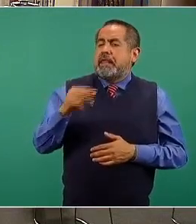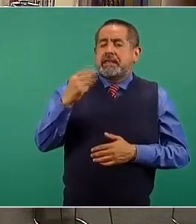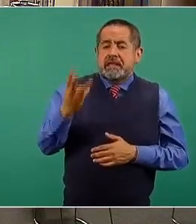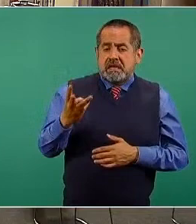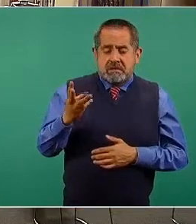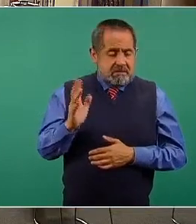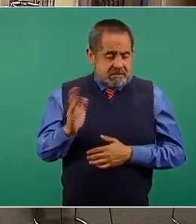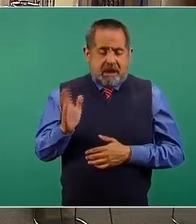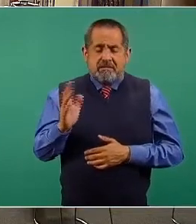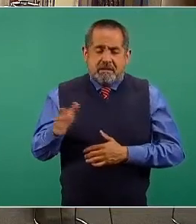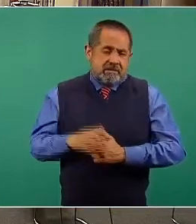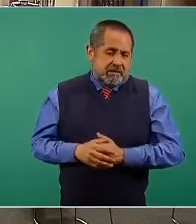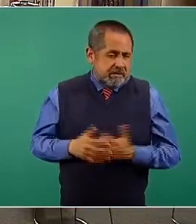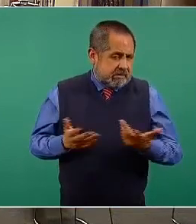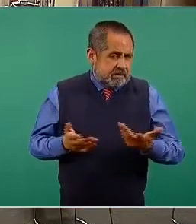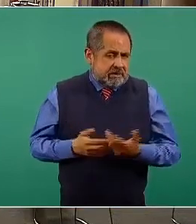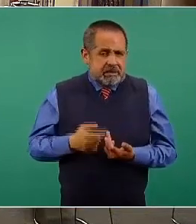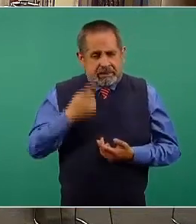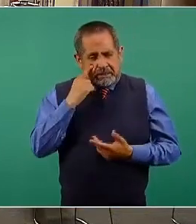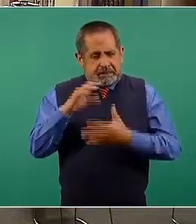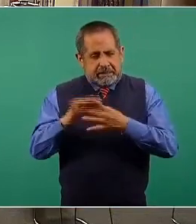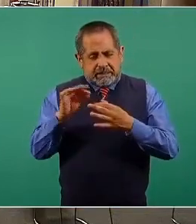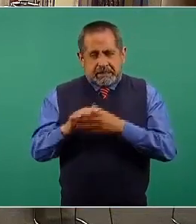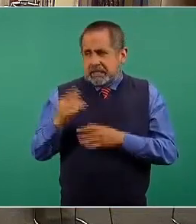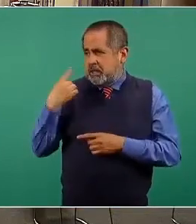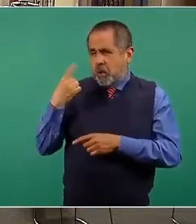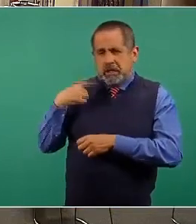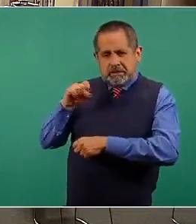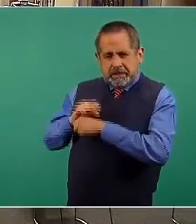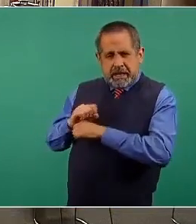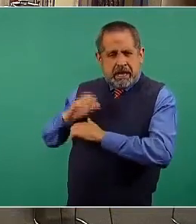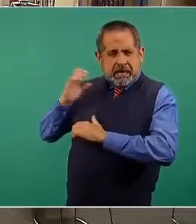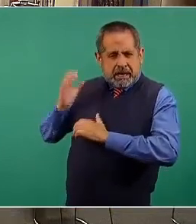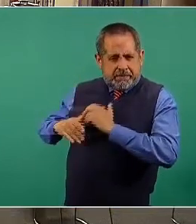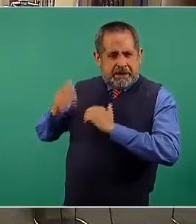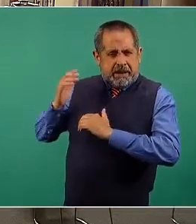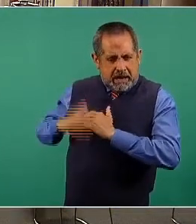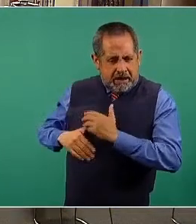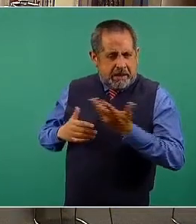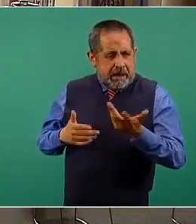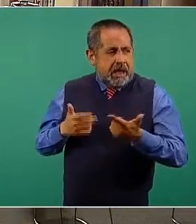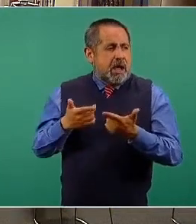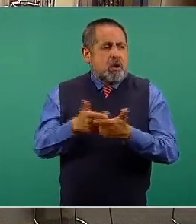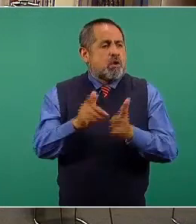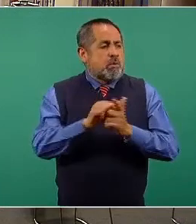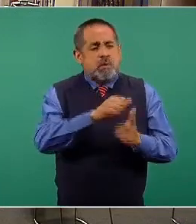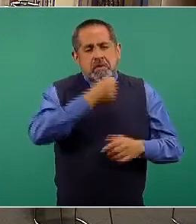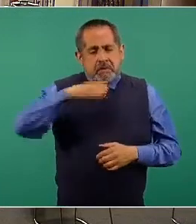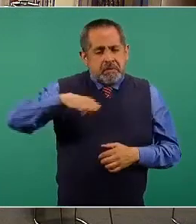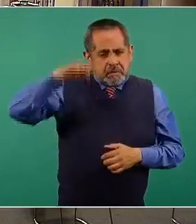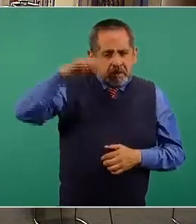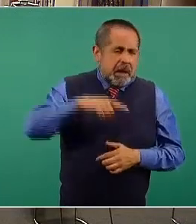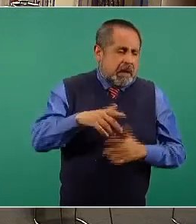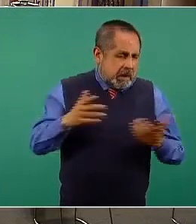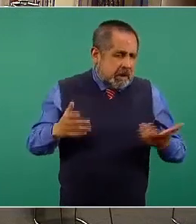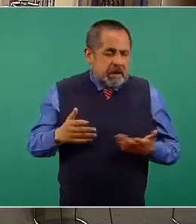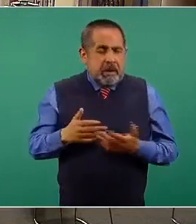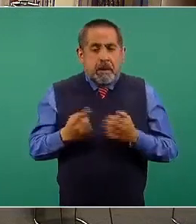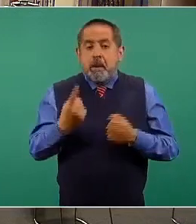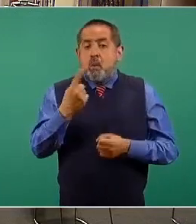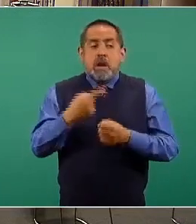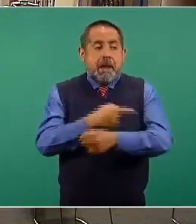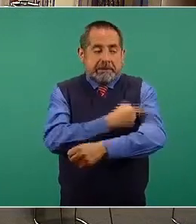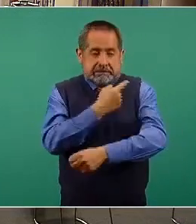1.170.453. Obviamente, como acaba de terminar las primeras semanas de vacunación de este grupo poblacional, las segundas